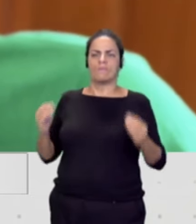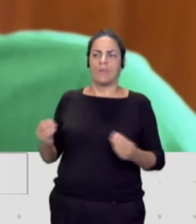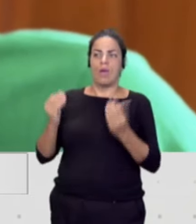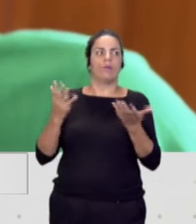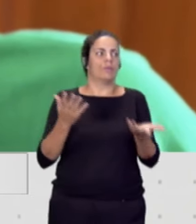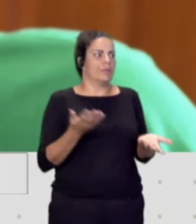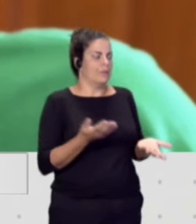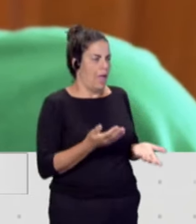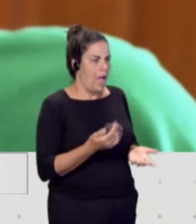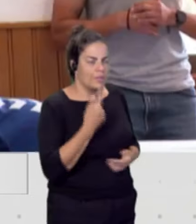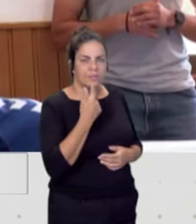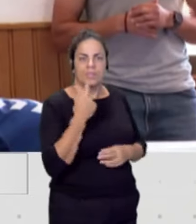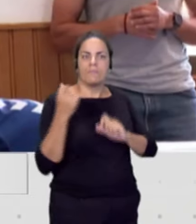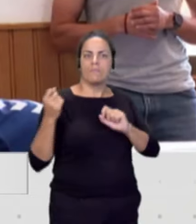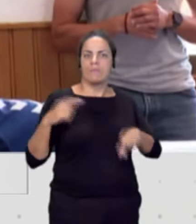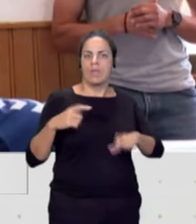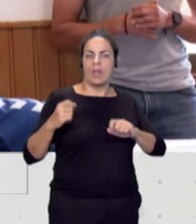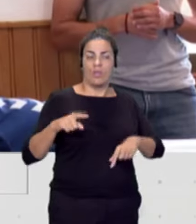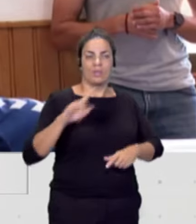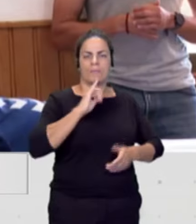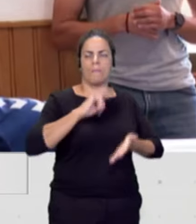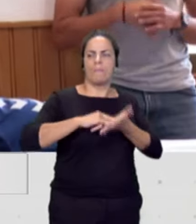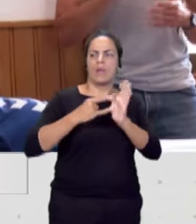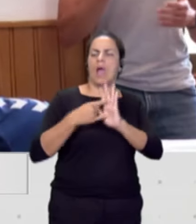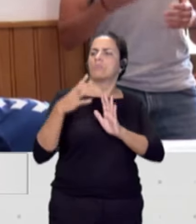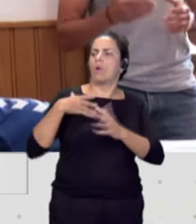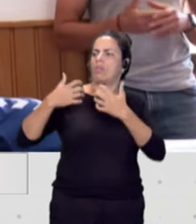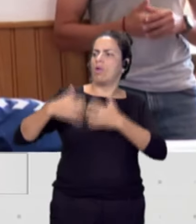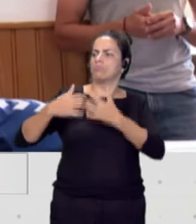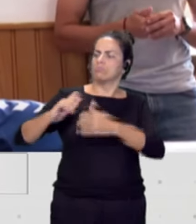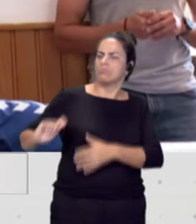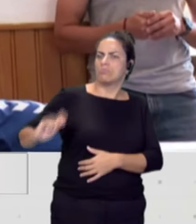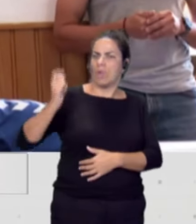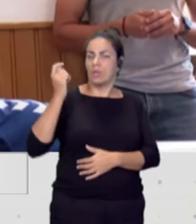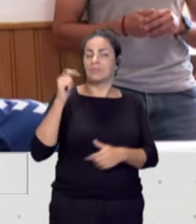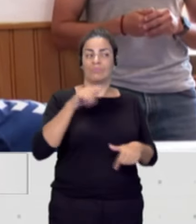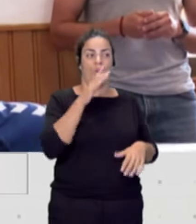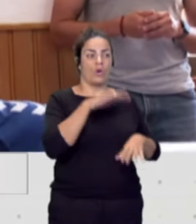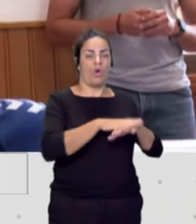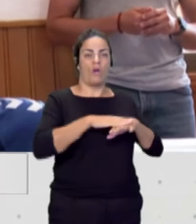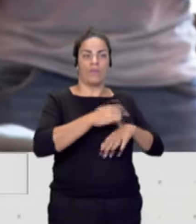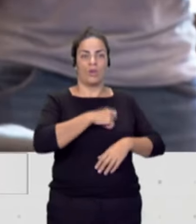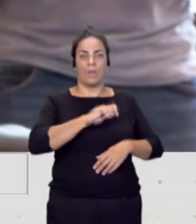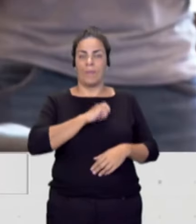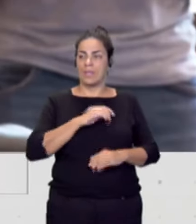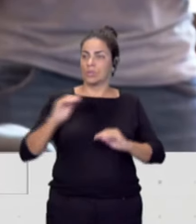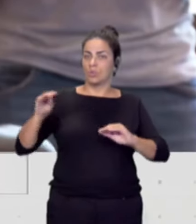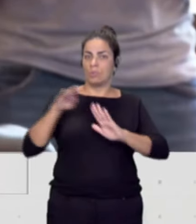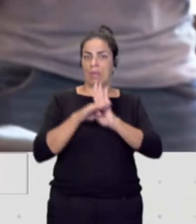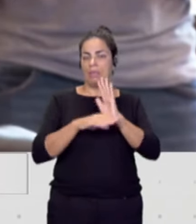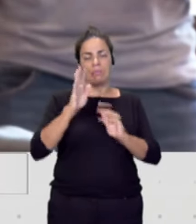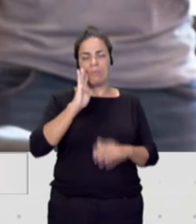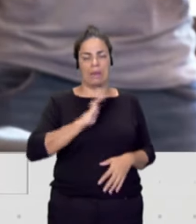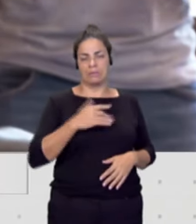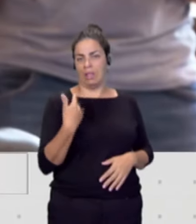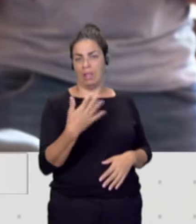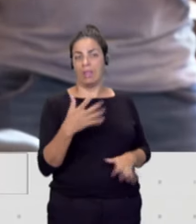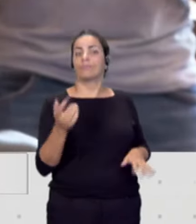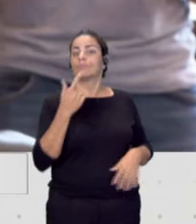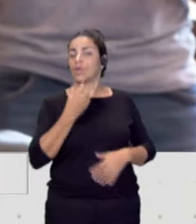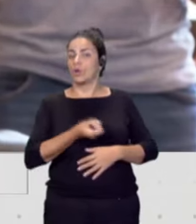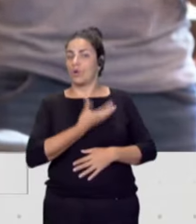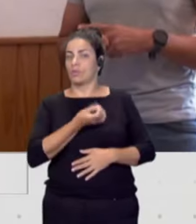plan podría funcionar más que lo que se está planteando, lo que está planteando el gobierno de España. Hay que decir que Rosa Dávila pertenece a Coalición Canaria,